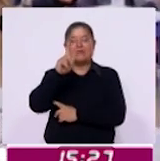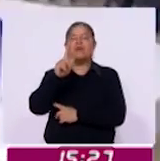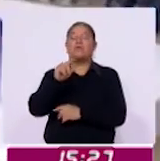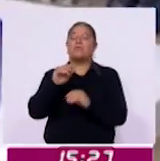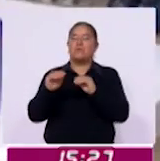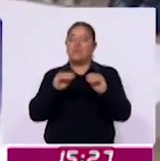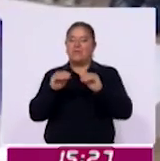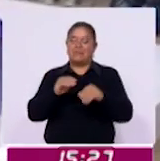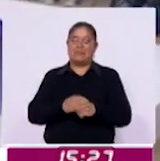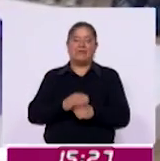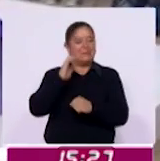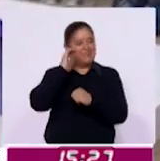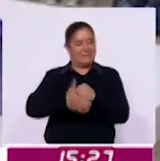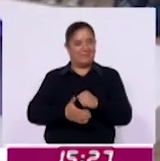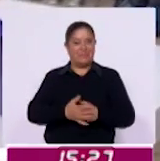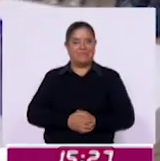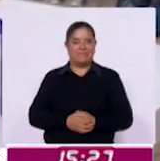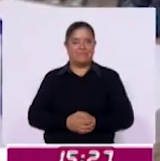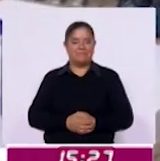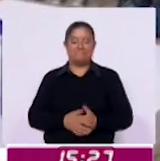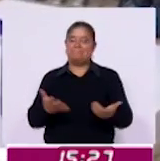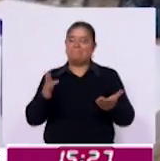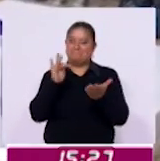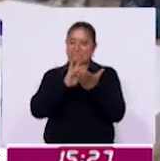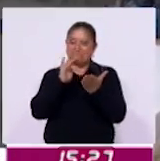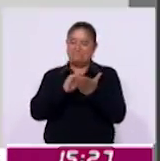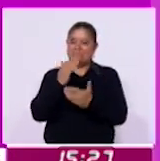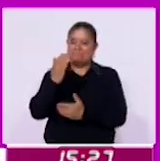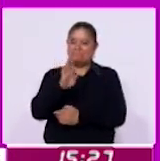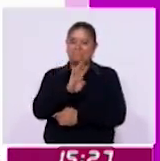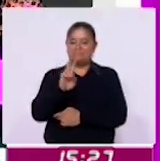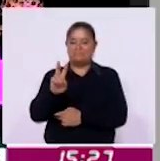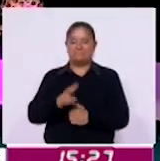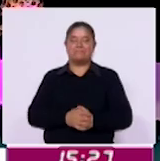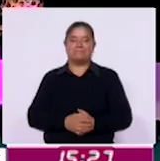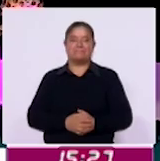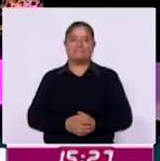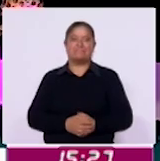mi reporte. Muchas gracias, Beatriz.